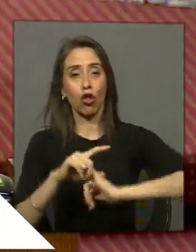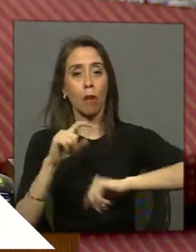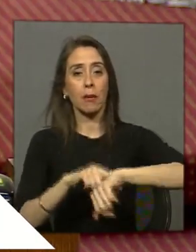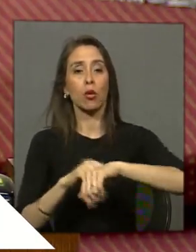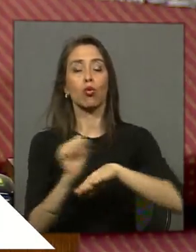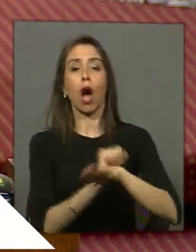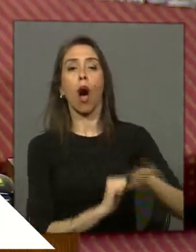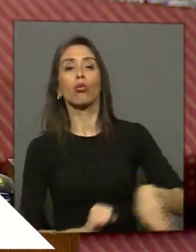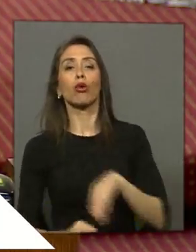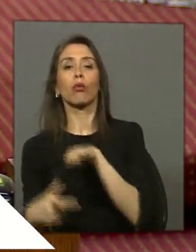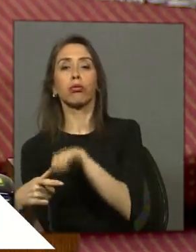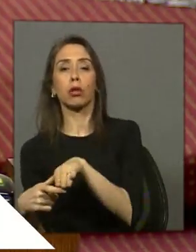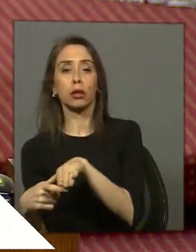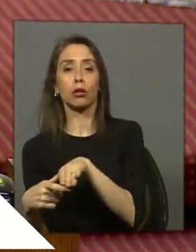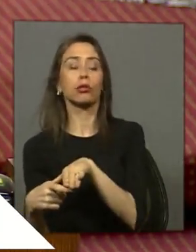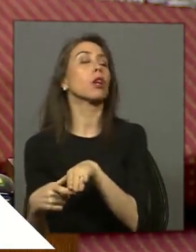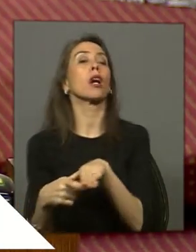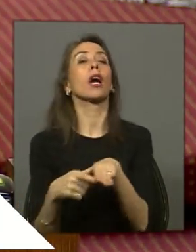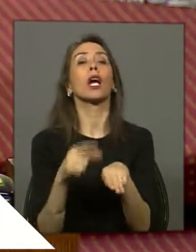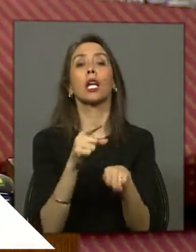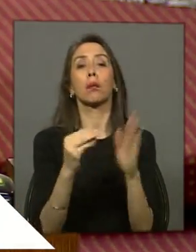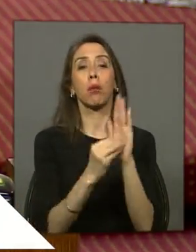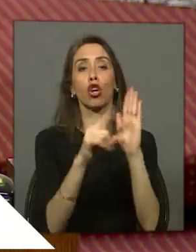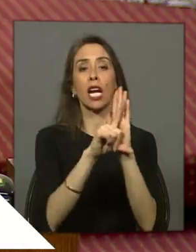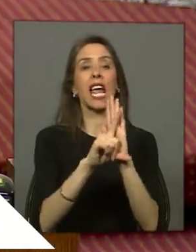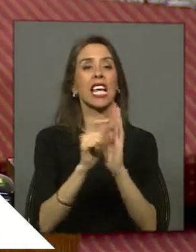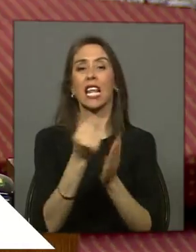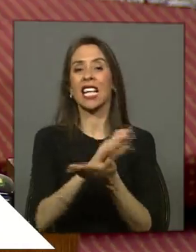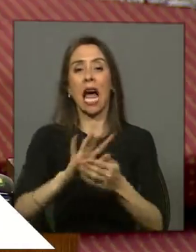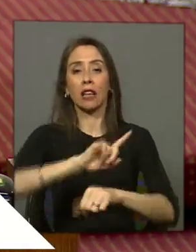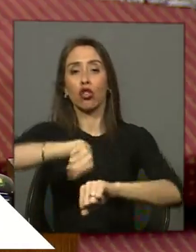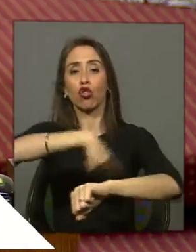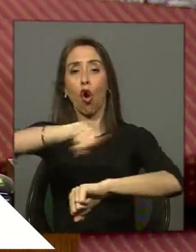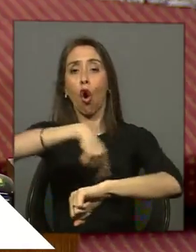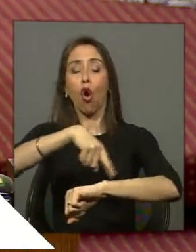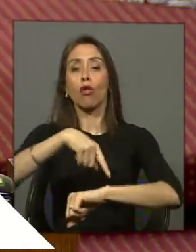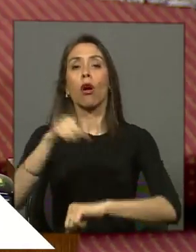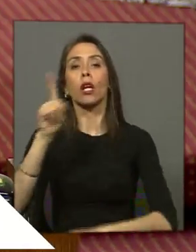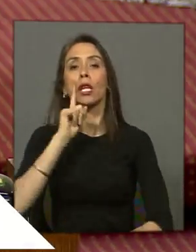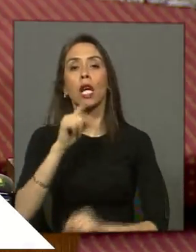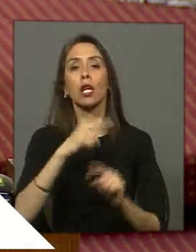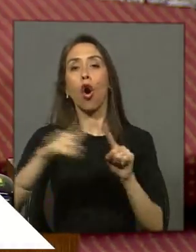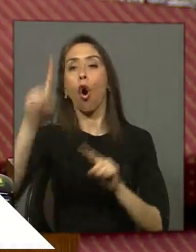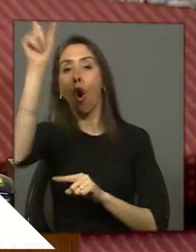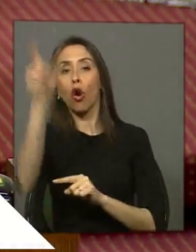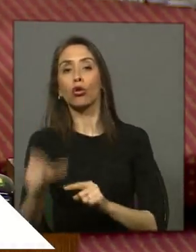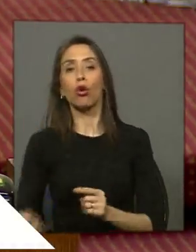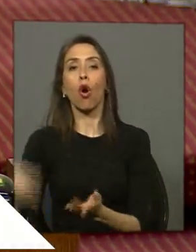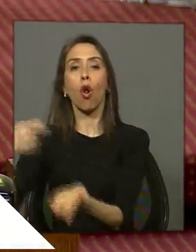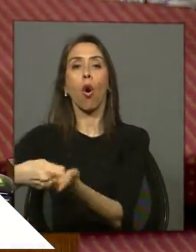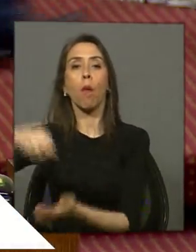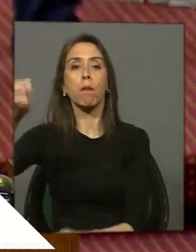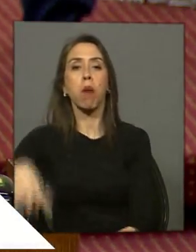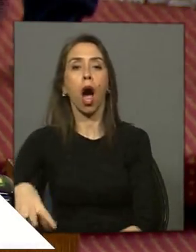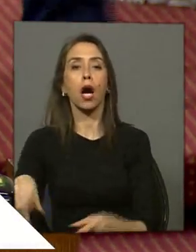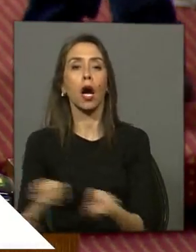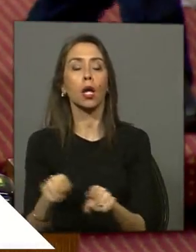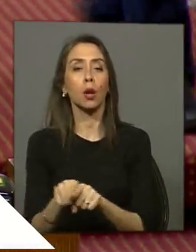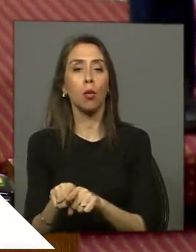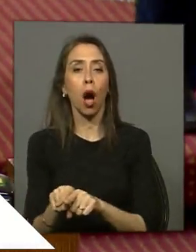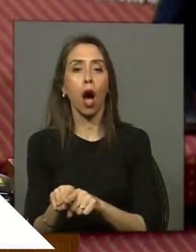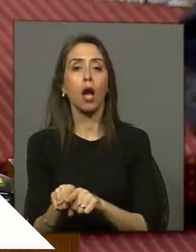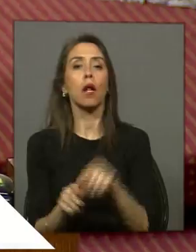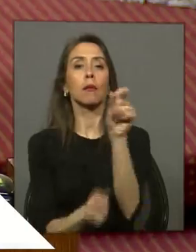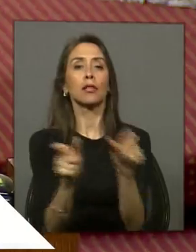deberá ser pagada por un tercero y ese tercero, al fin de cuentas, igual será el consumidor al cual se le traspasará